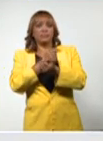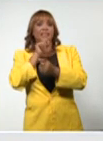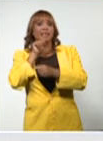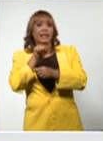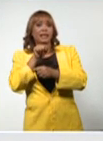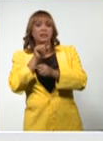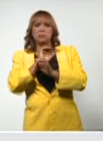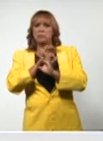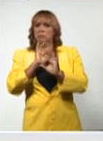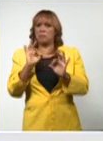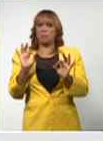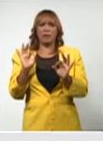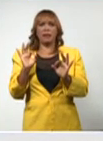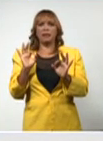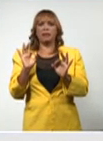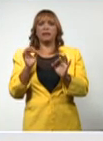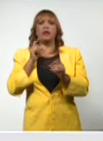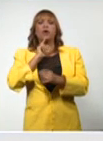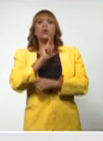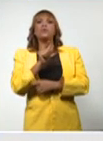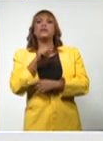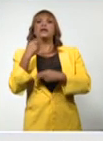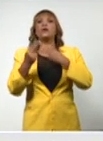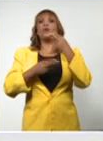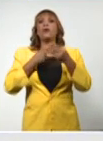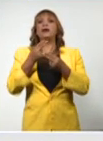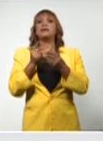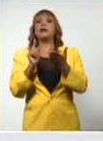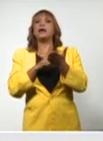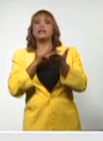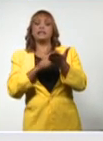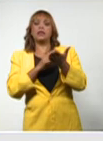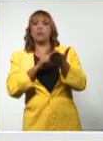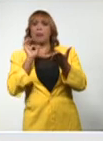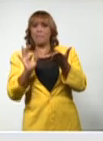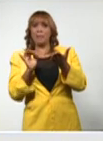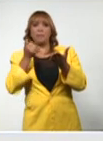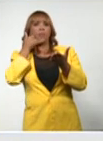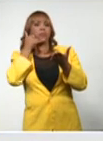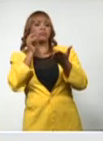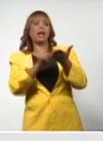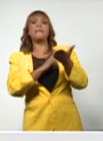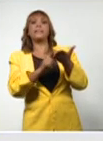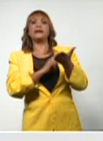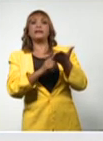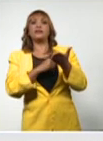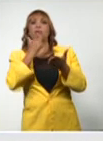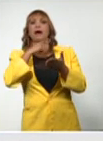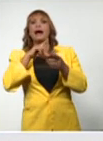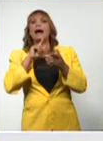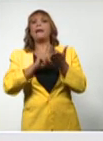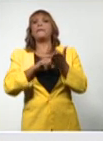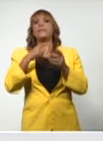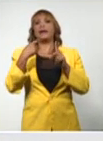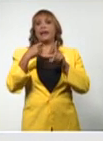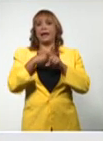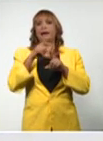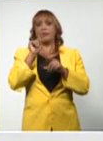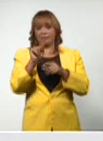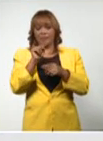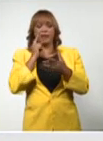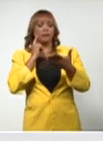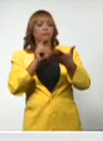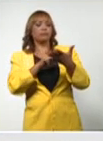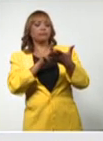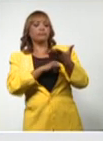sencillo, usted lo hace por el celular con una aplicación, un APK que le llaman, y eso sale